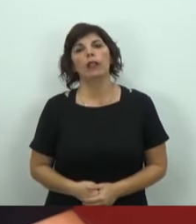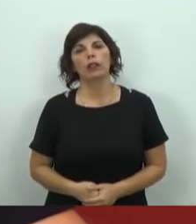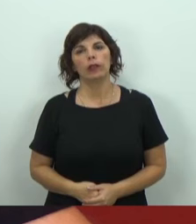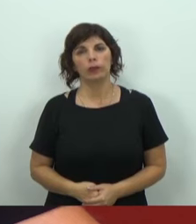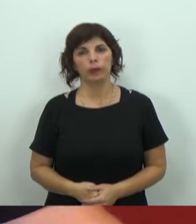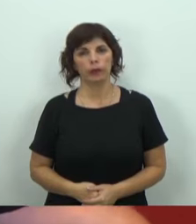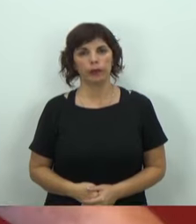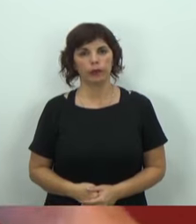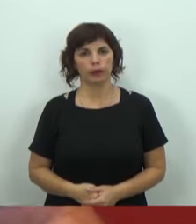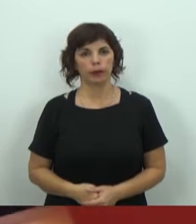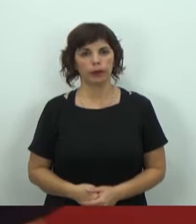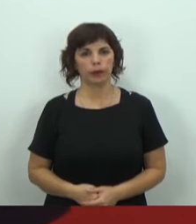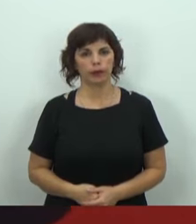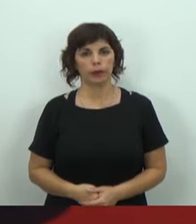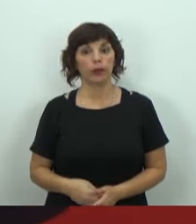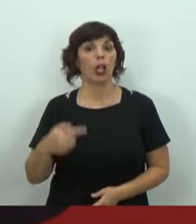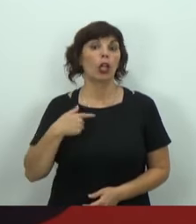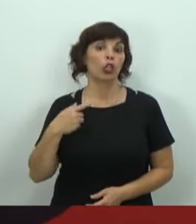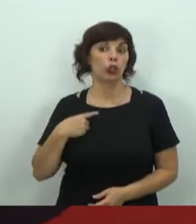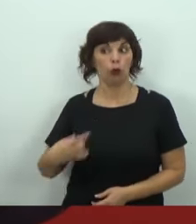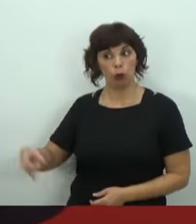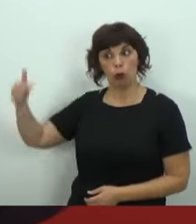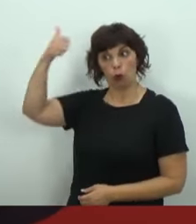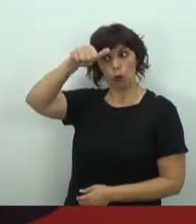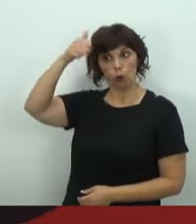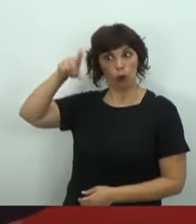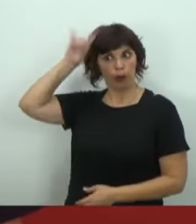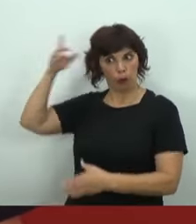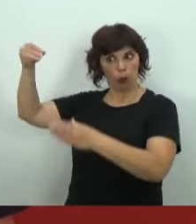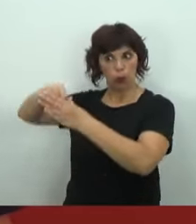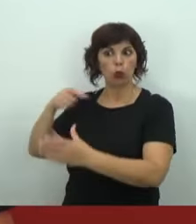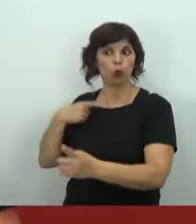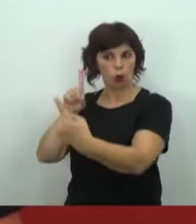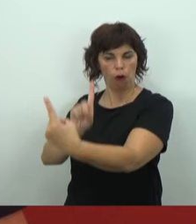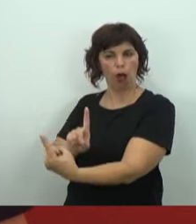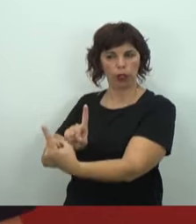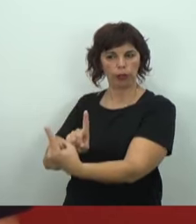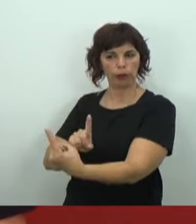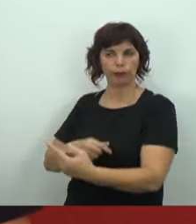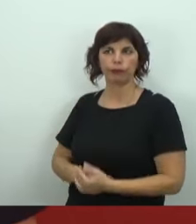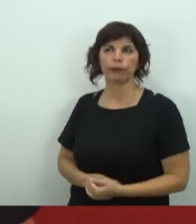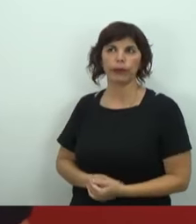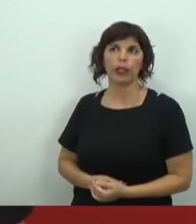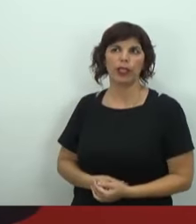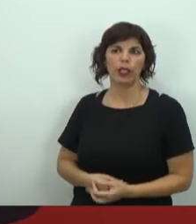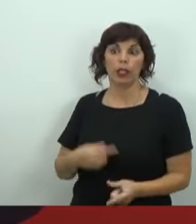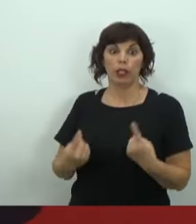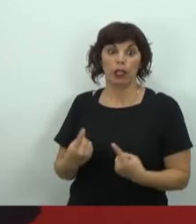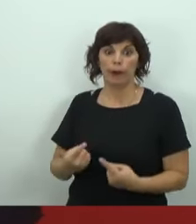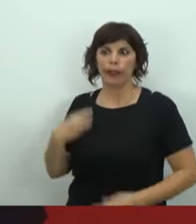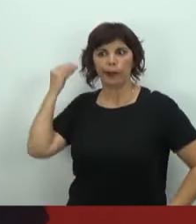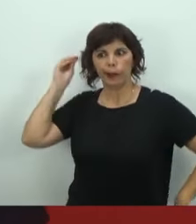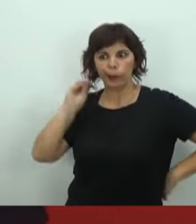Pero en una de las primeras liberaciones, de estas liberaciones que ya yo me preguntaba algunas veces, ¿quién está más